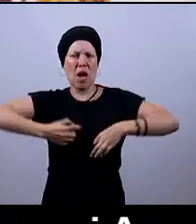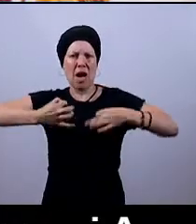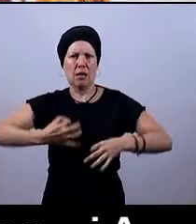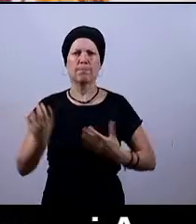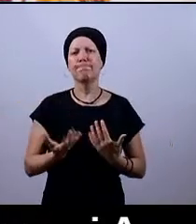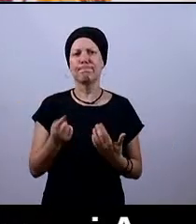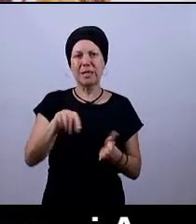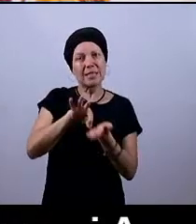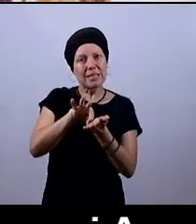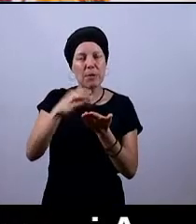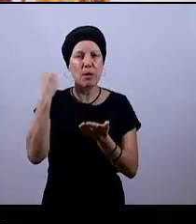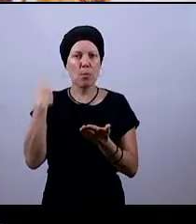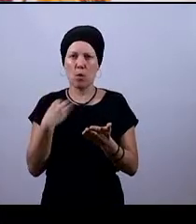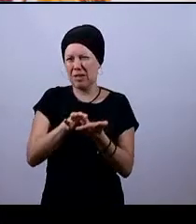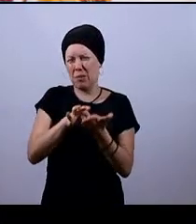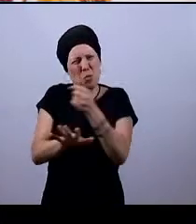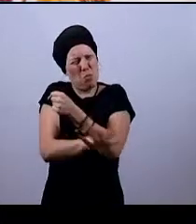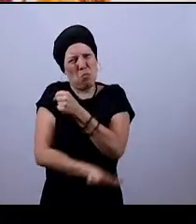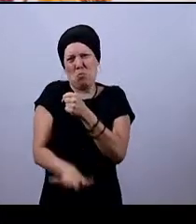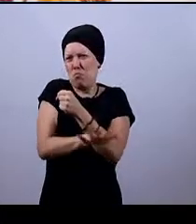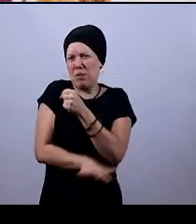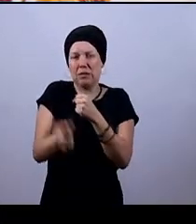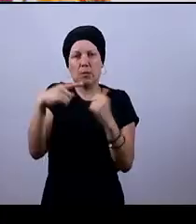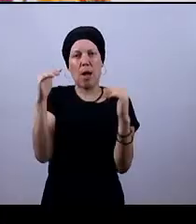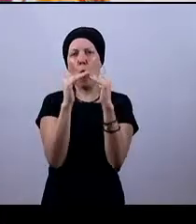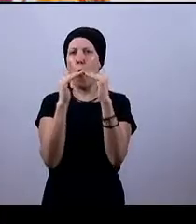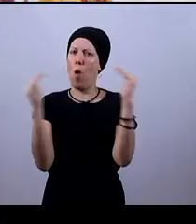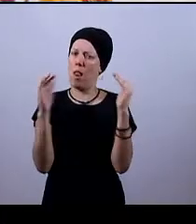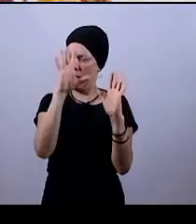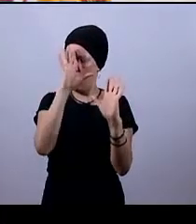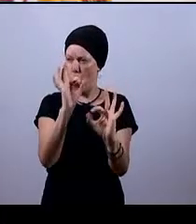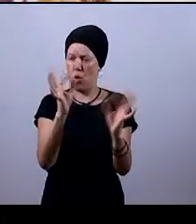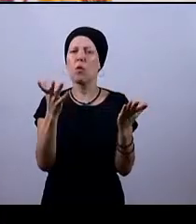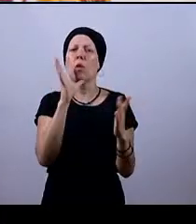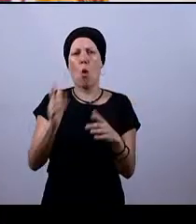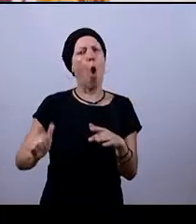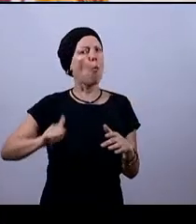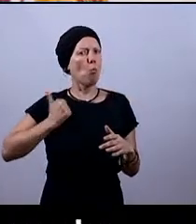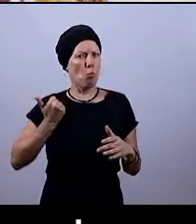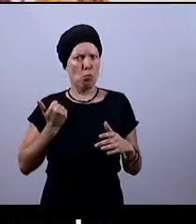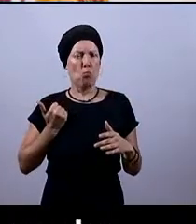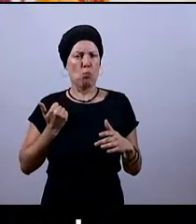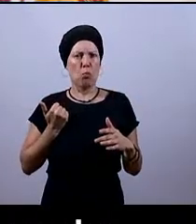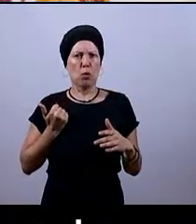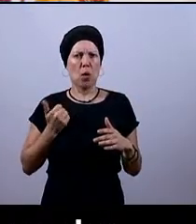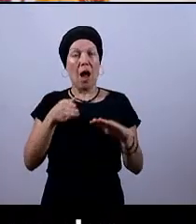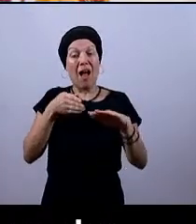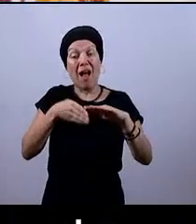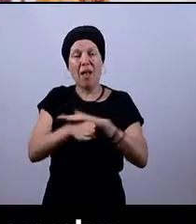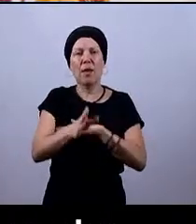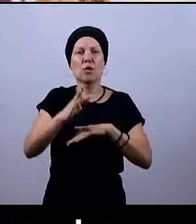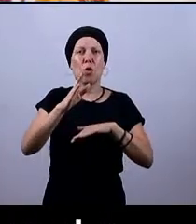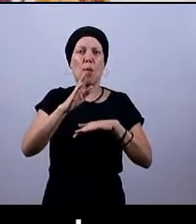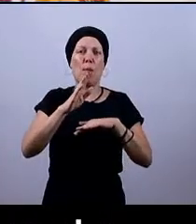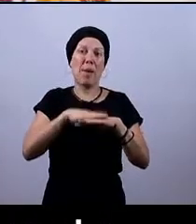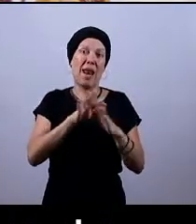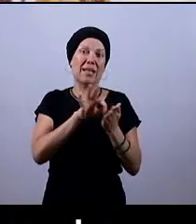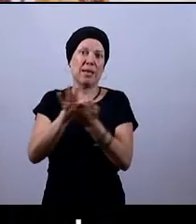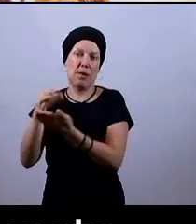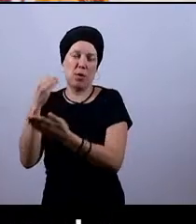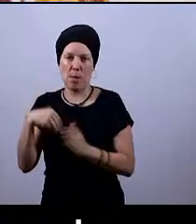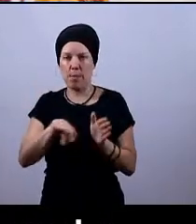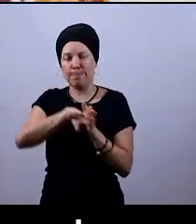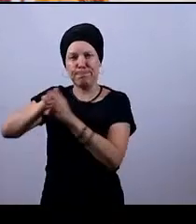garantizando este servicio fundamental y la igualdad, por supuesto, de oportunidades en el acceso a los mismos. Y cambiamos